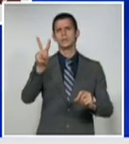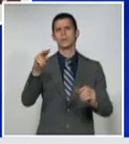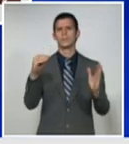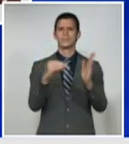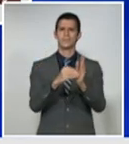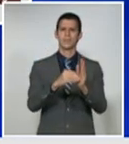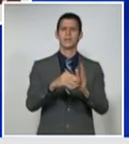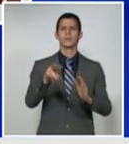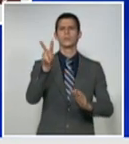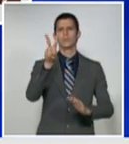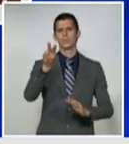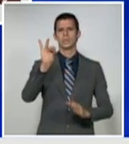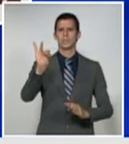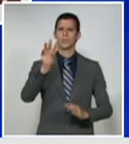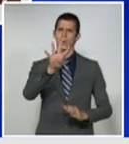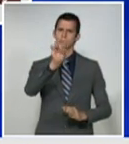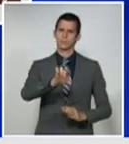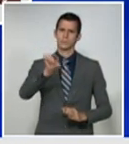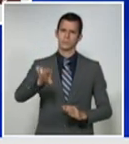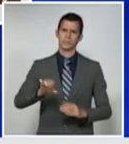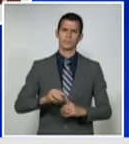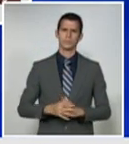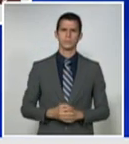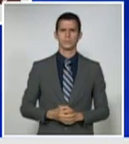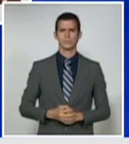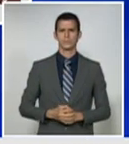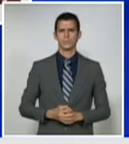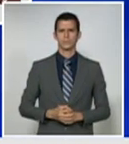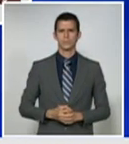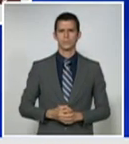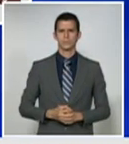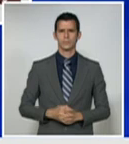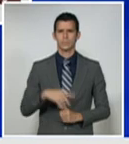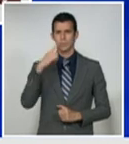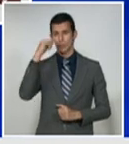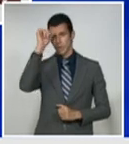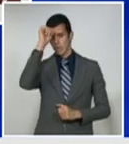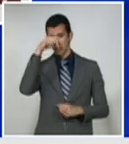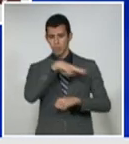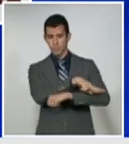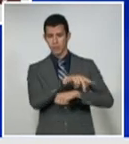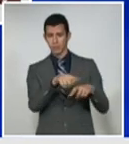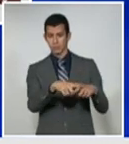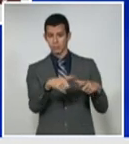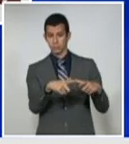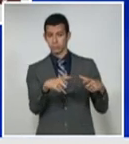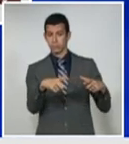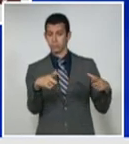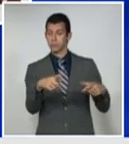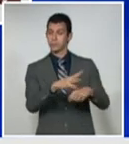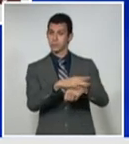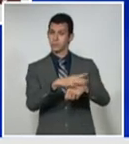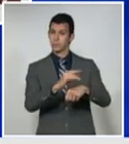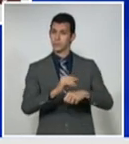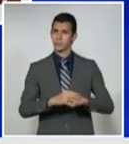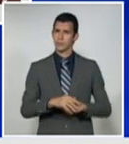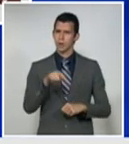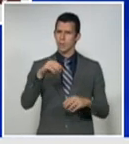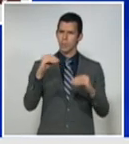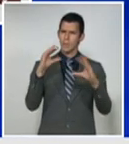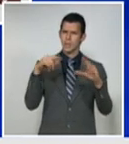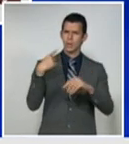62.274 casos. Se ha ido incrementando en la India. Esta mañana veíamos un comentario, un reportaje que se